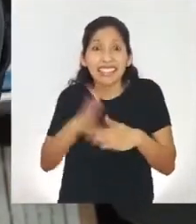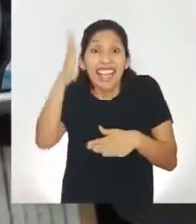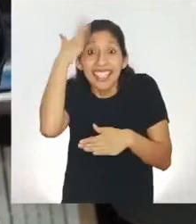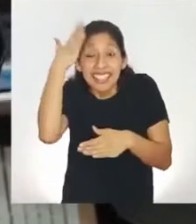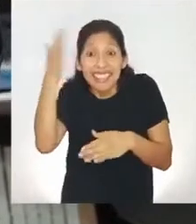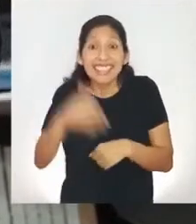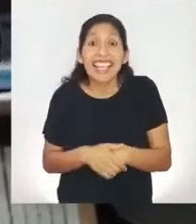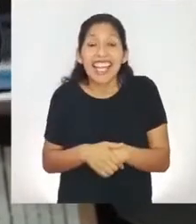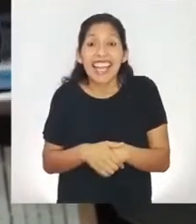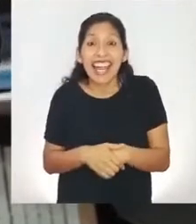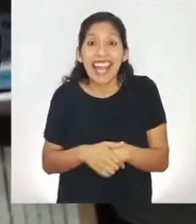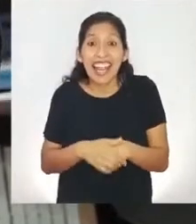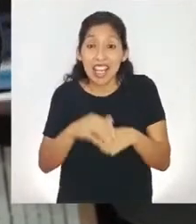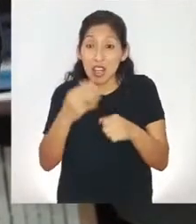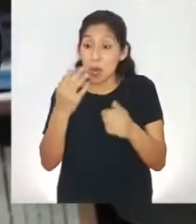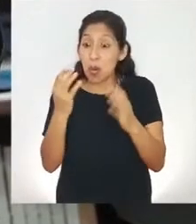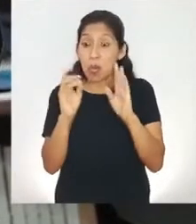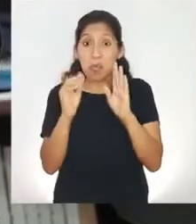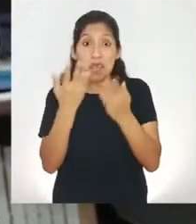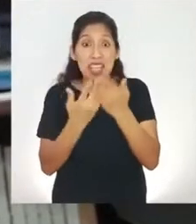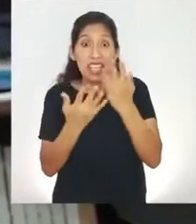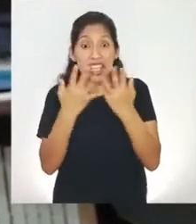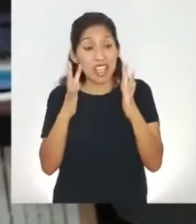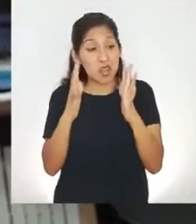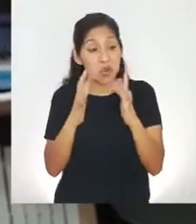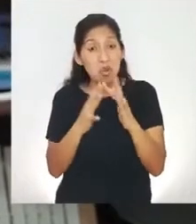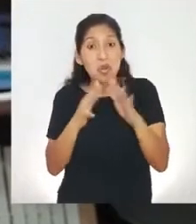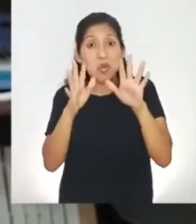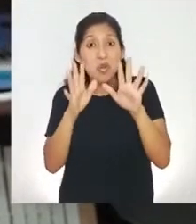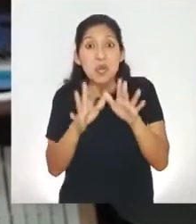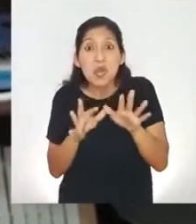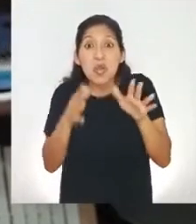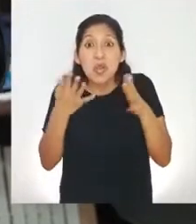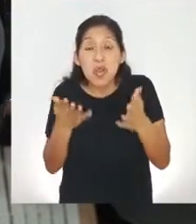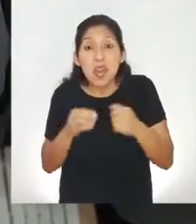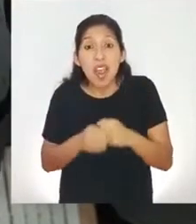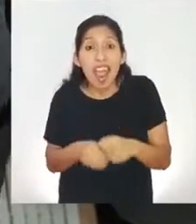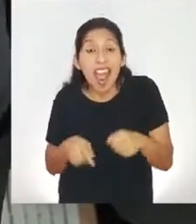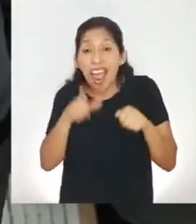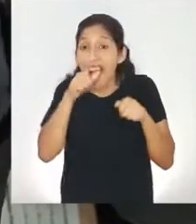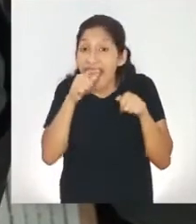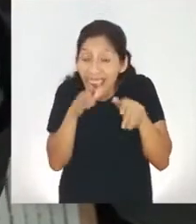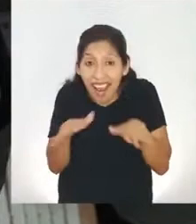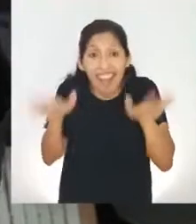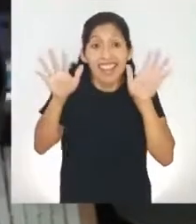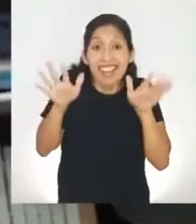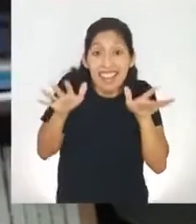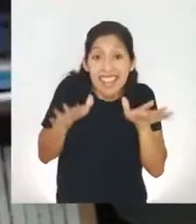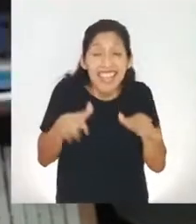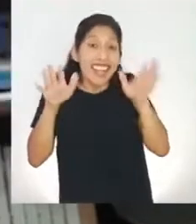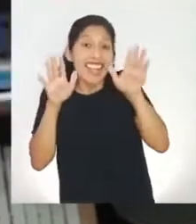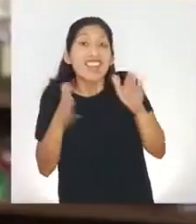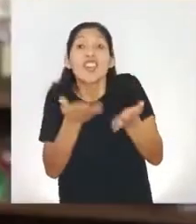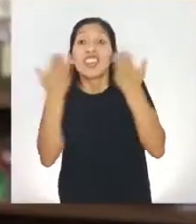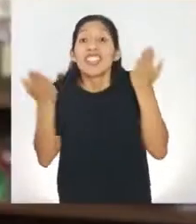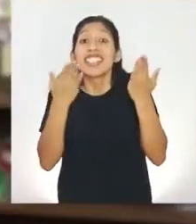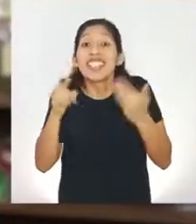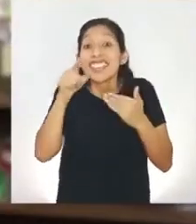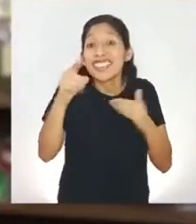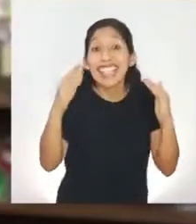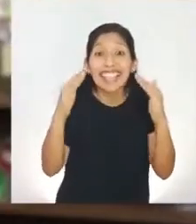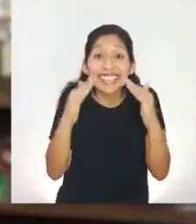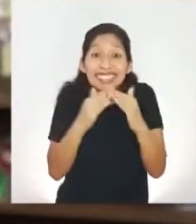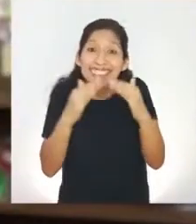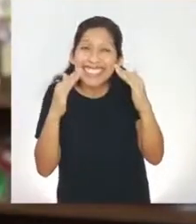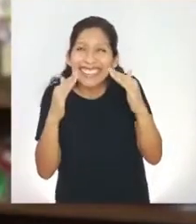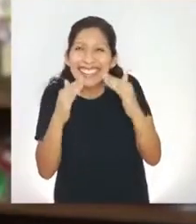Ya sé, voy a juntar mis dedos pulgares y voy a mover las alitas. Urpicha, urpicha,